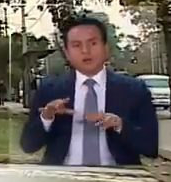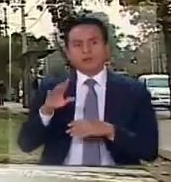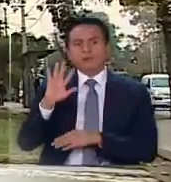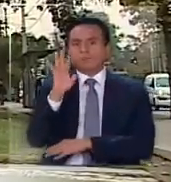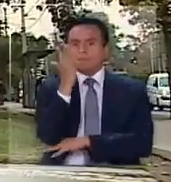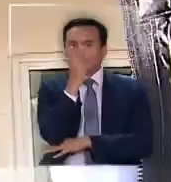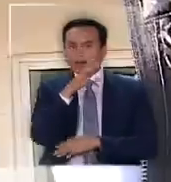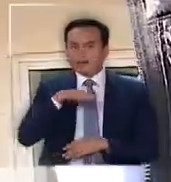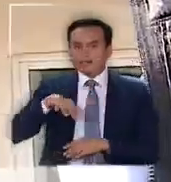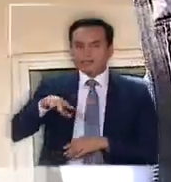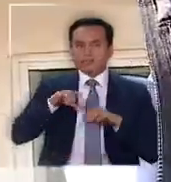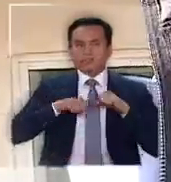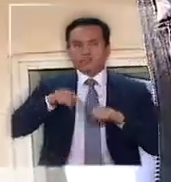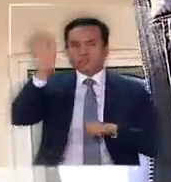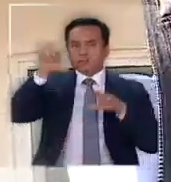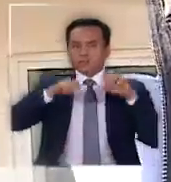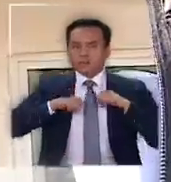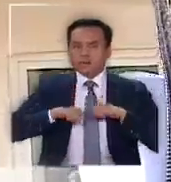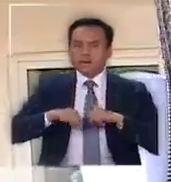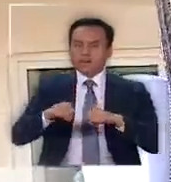parque, el supermercado,